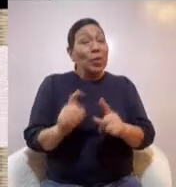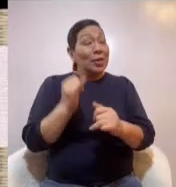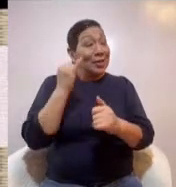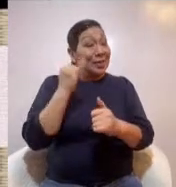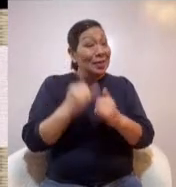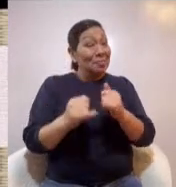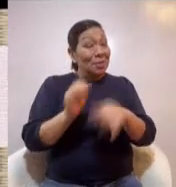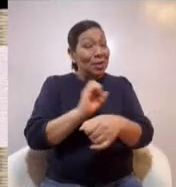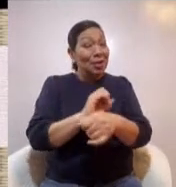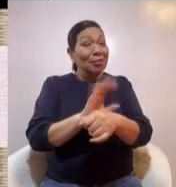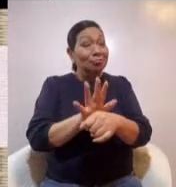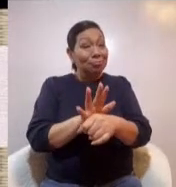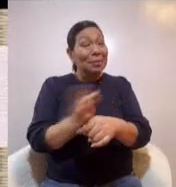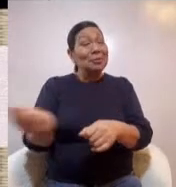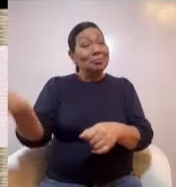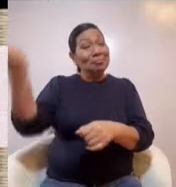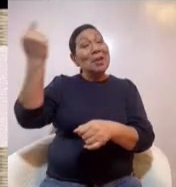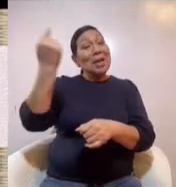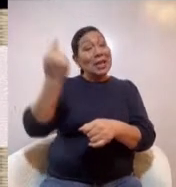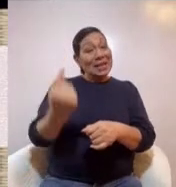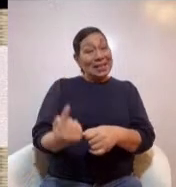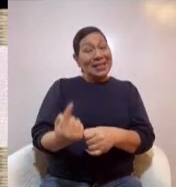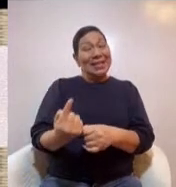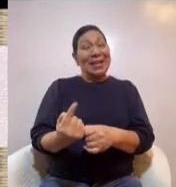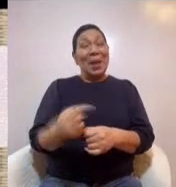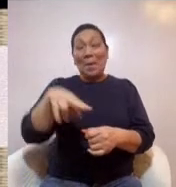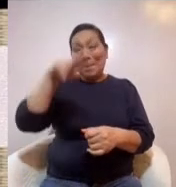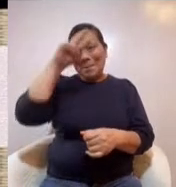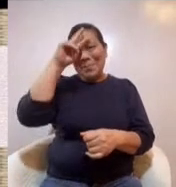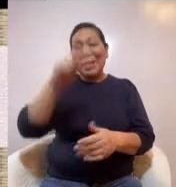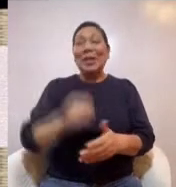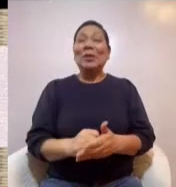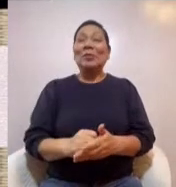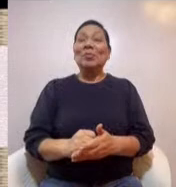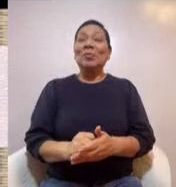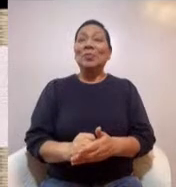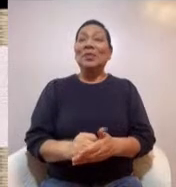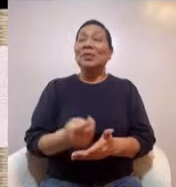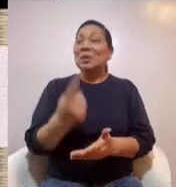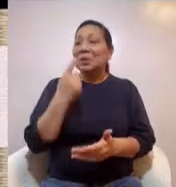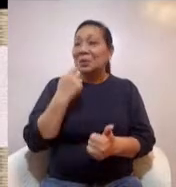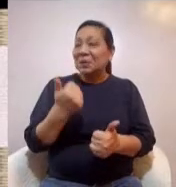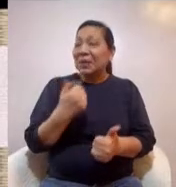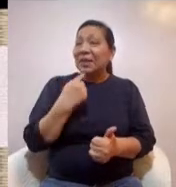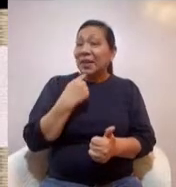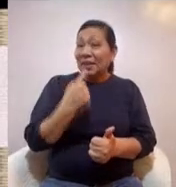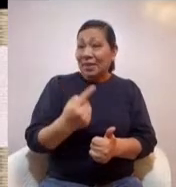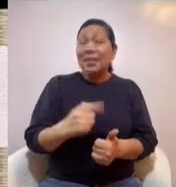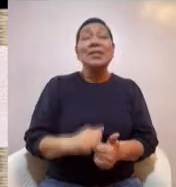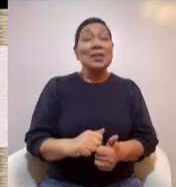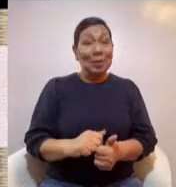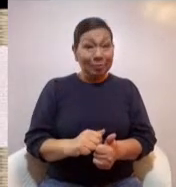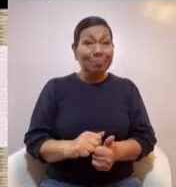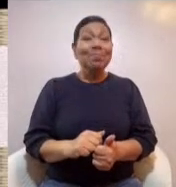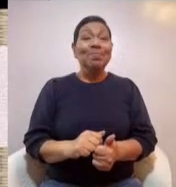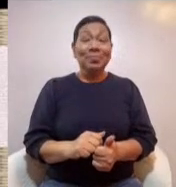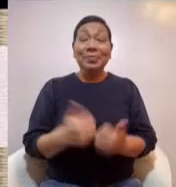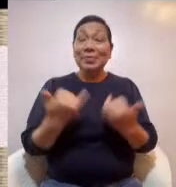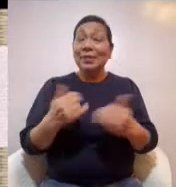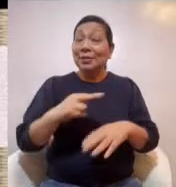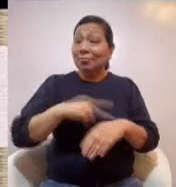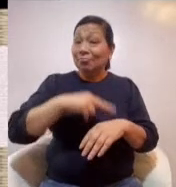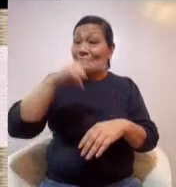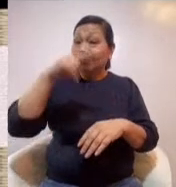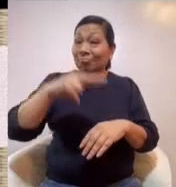cuando termine la pandemia pueda estar con nosotras en Perú. Como usted bien ha señalado,